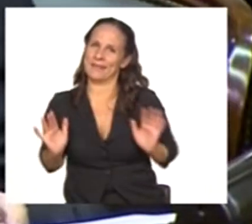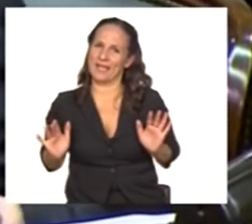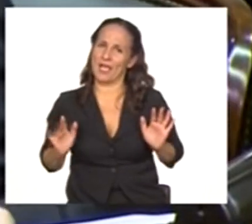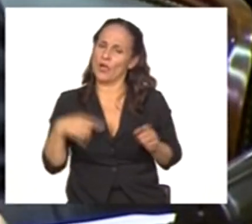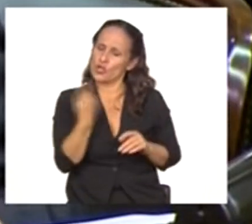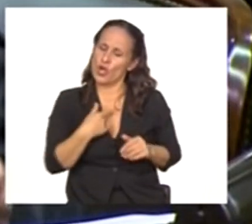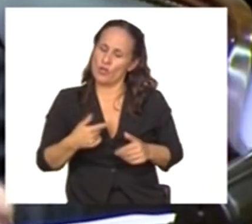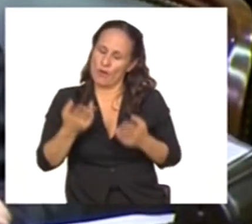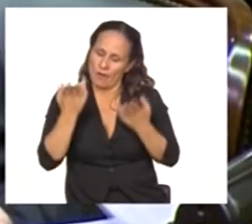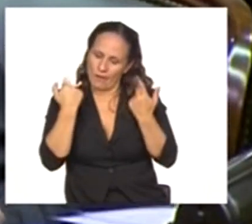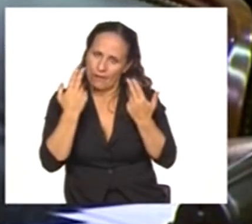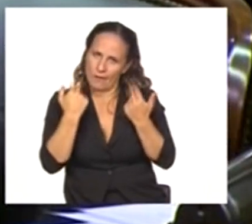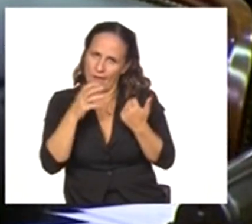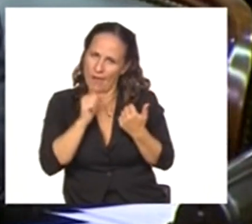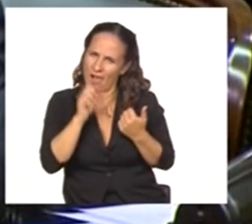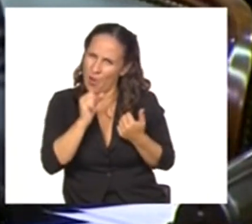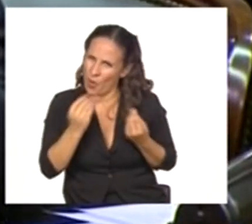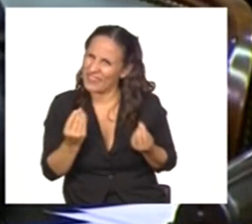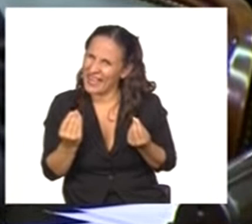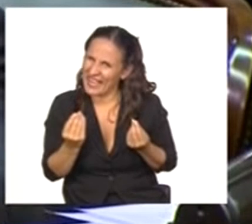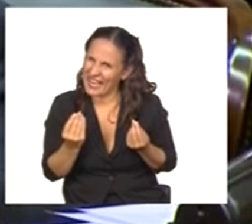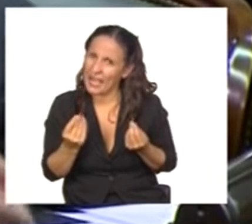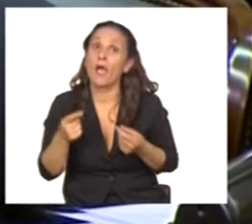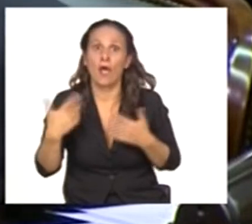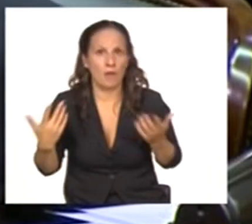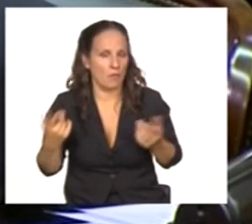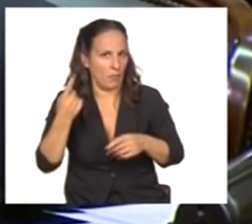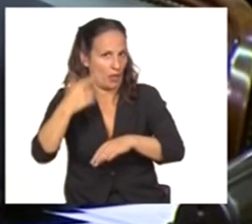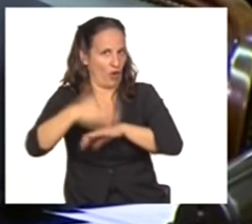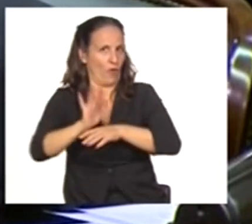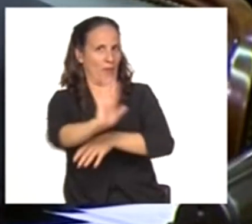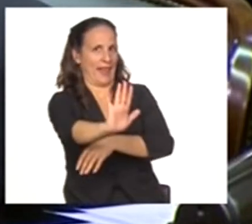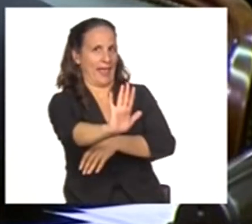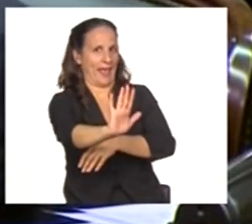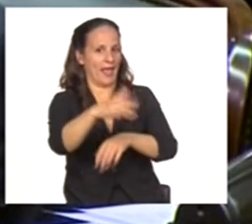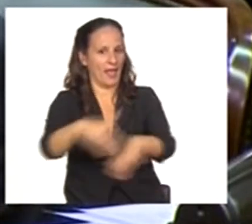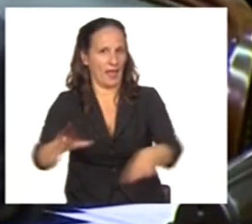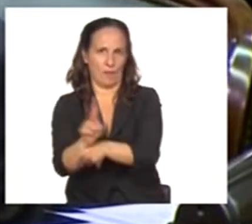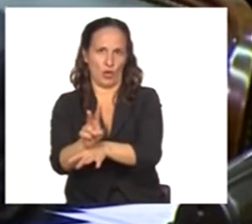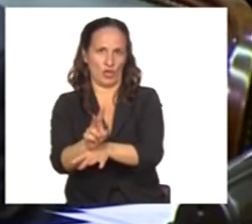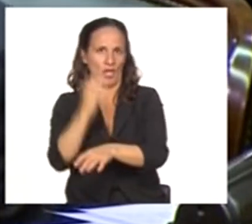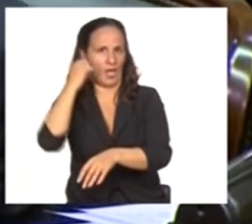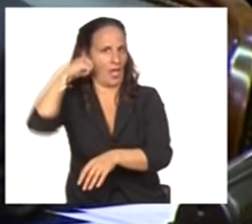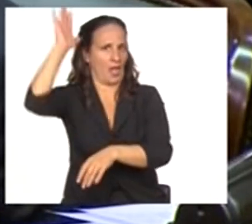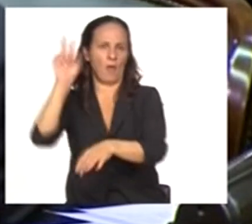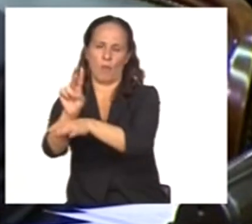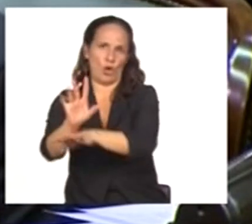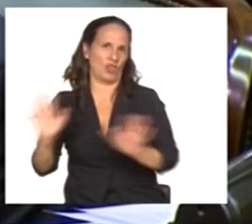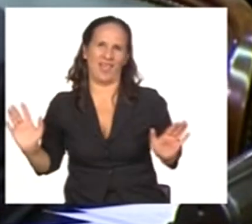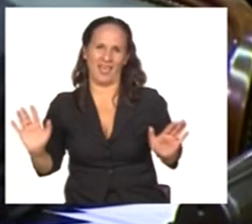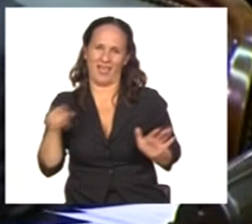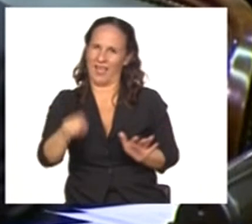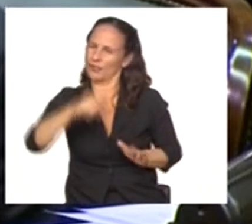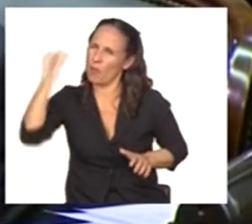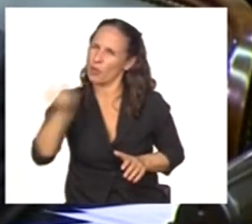tolerancia política dice que en la Argentina tenemos que proteger a los niños y a los adultos. Y que eso forma parte de los valores